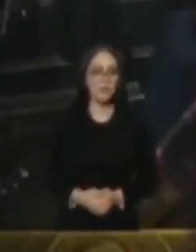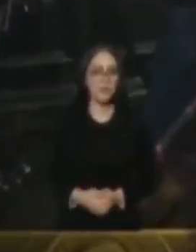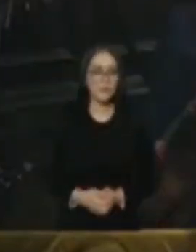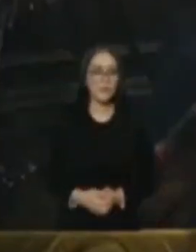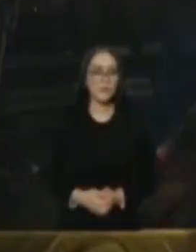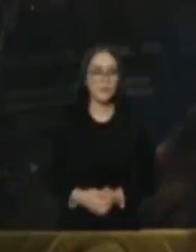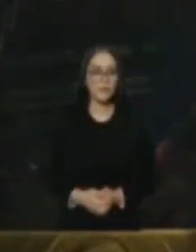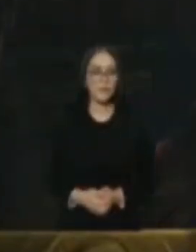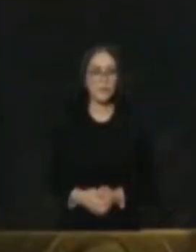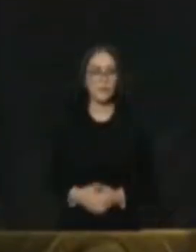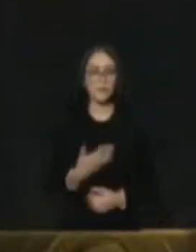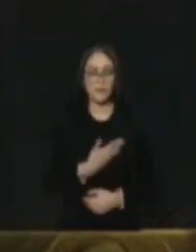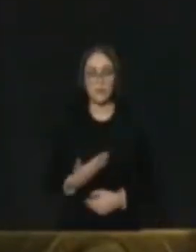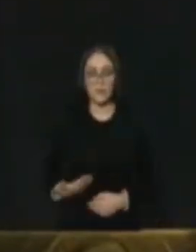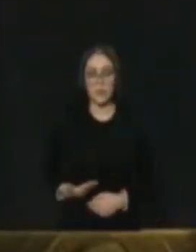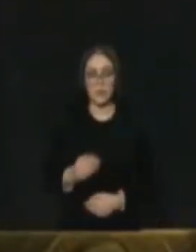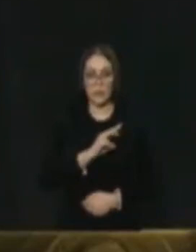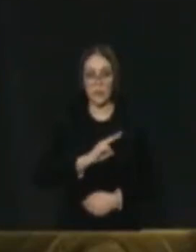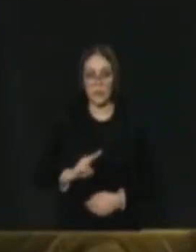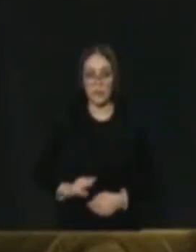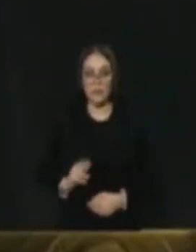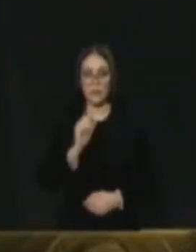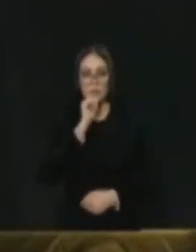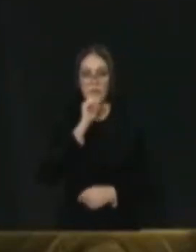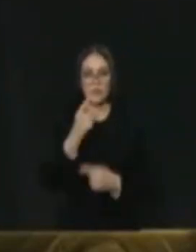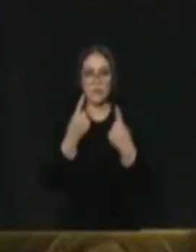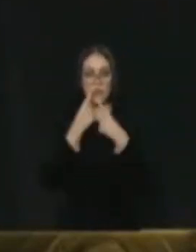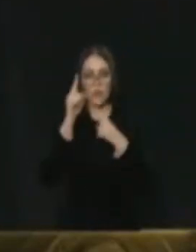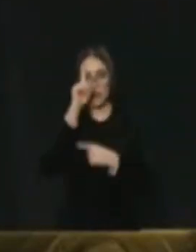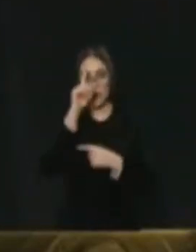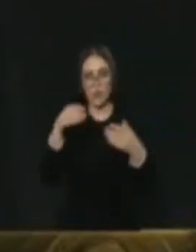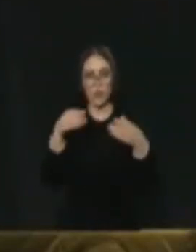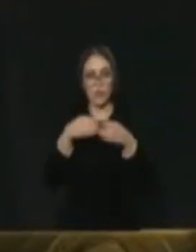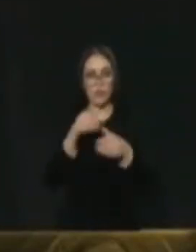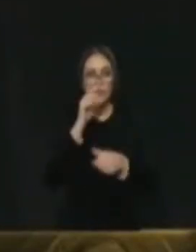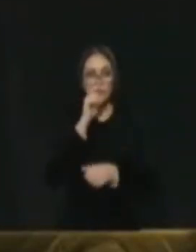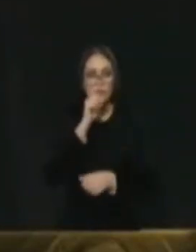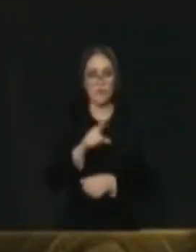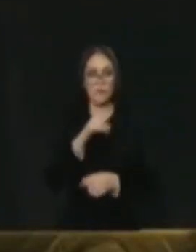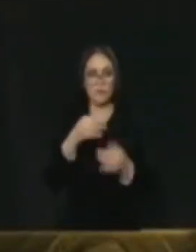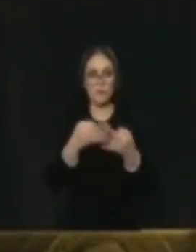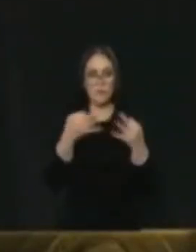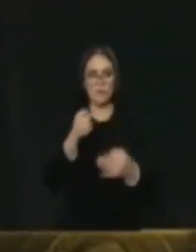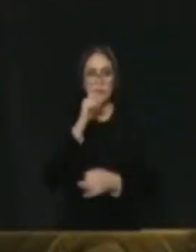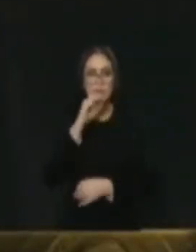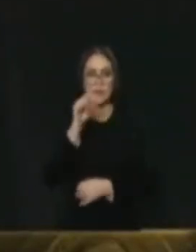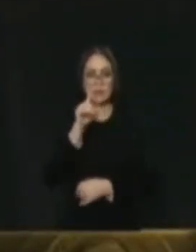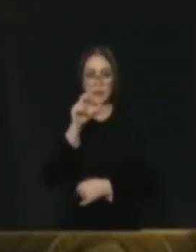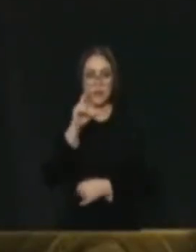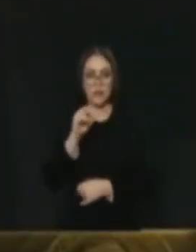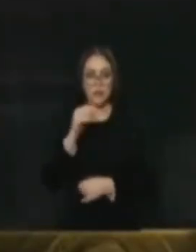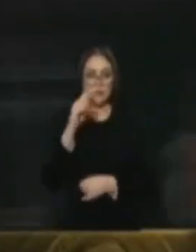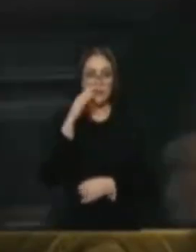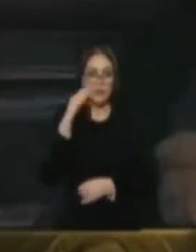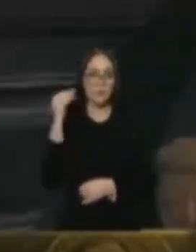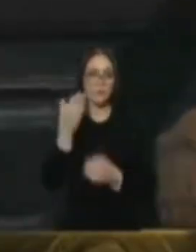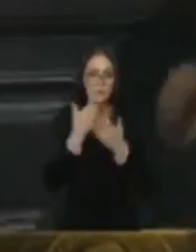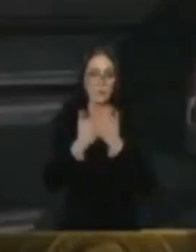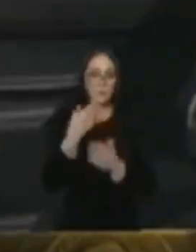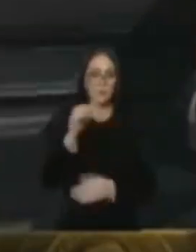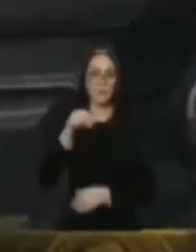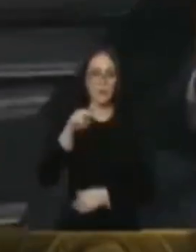Al presidente municipal de Comitán de Domínguez, tierra de don Belisario Domínguez, Mario Antonio Guillén Domínguez,